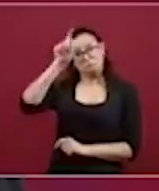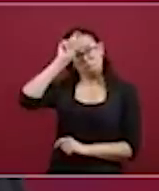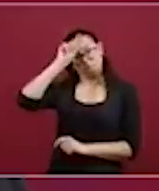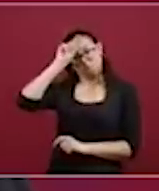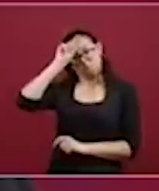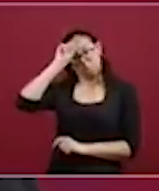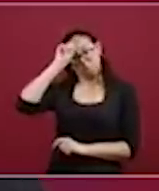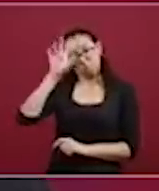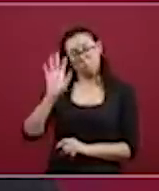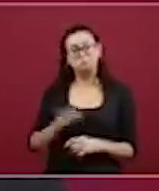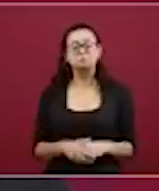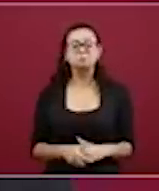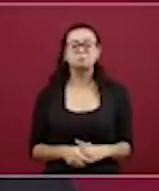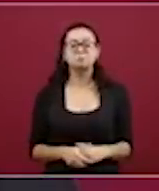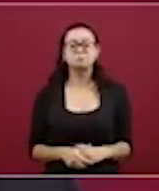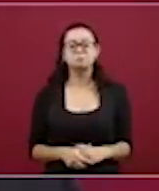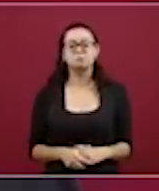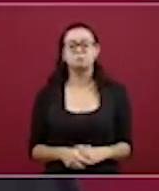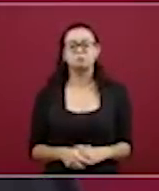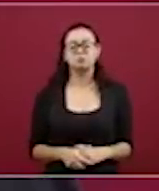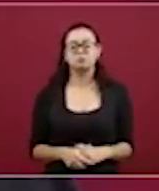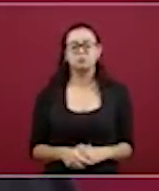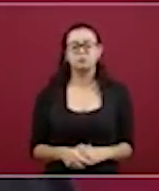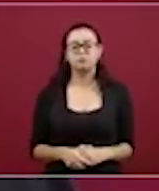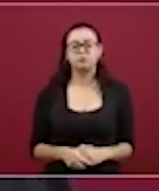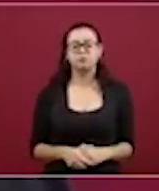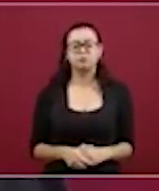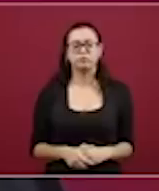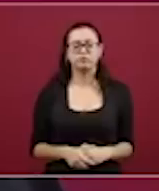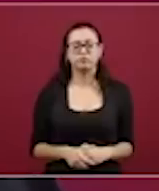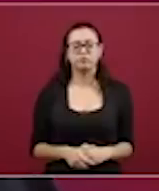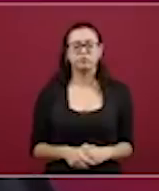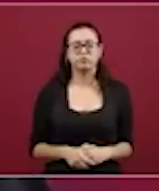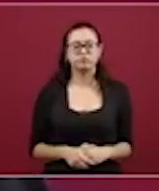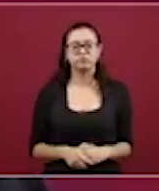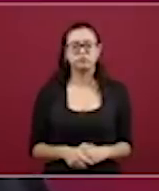Y quiero que se